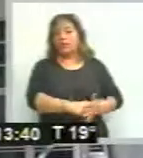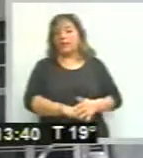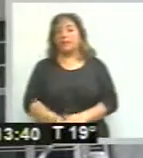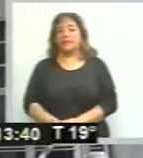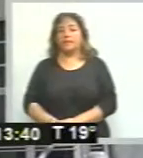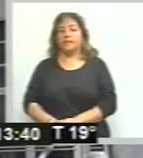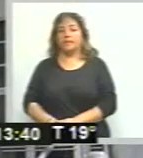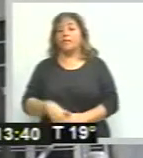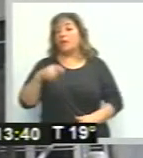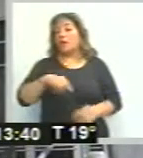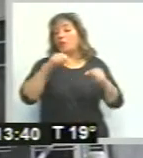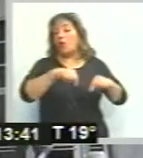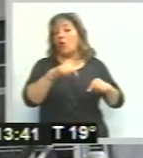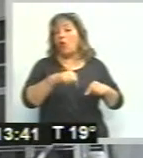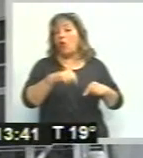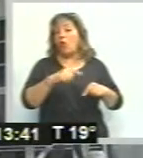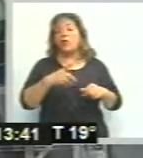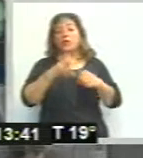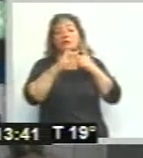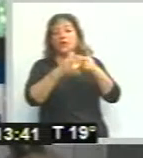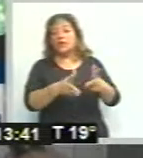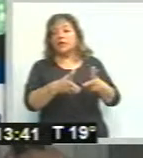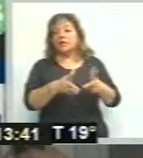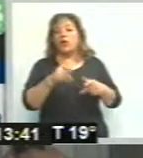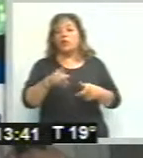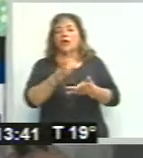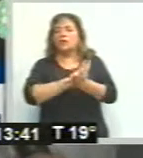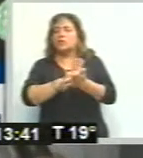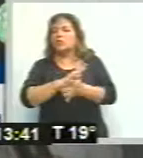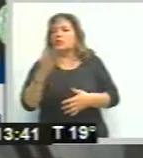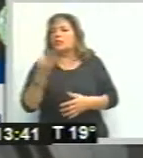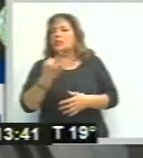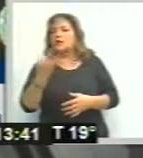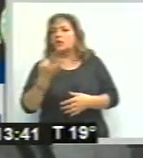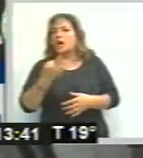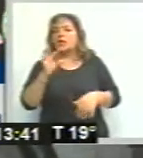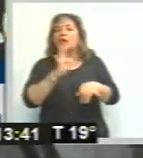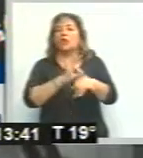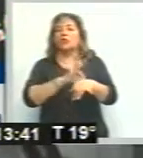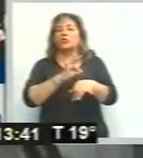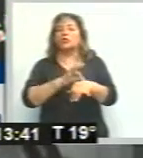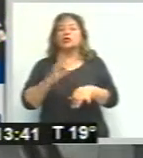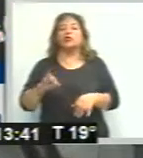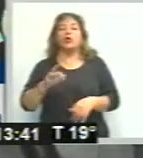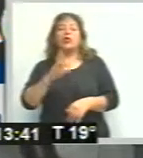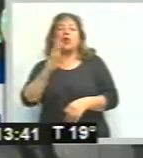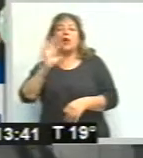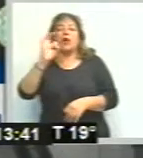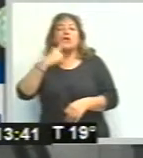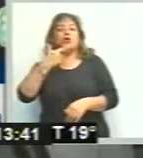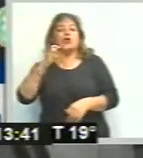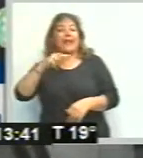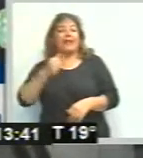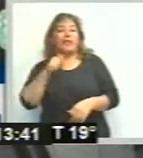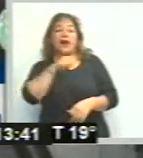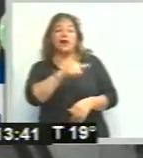que se ha hecho en el día y la fecha, se remite, digamos, a un caso muy especial, digamos, de la doctora Rosana Filtrine, médica del servicio